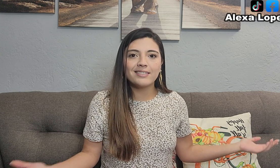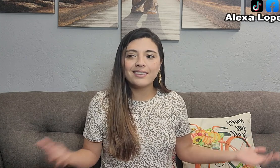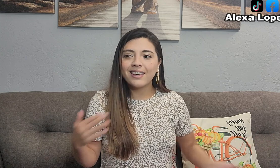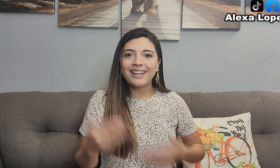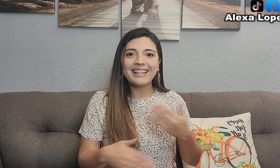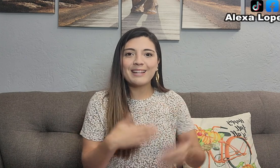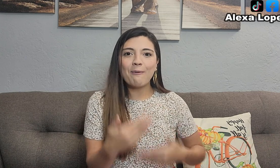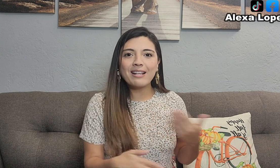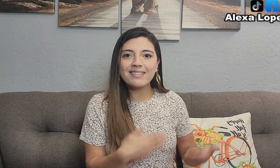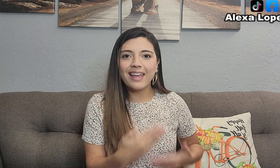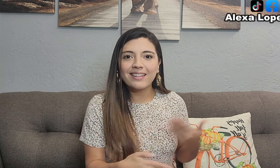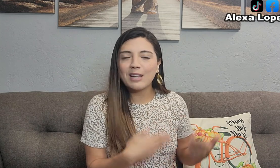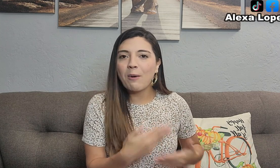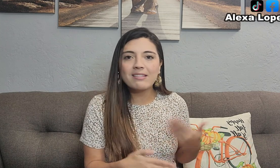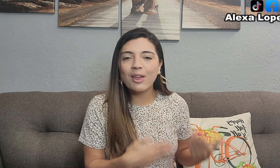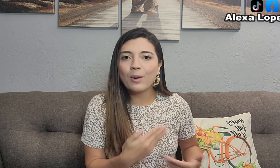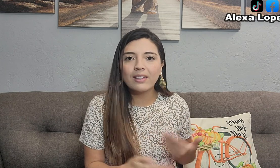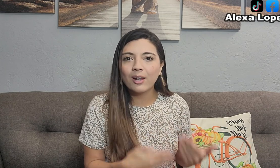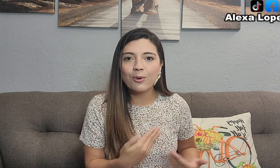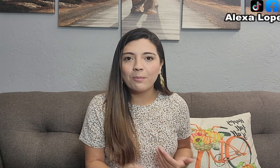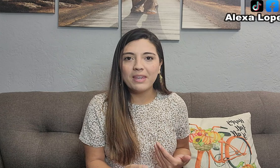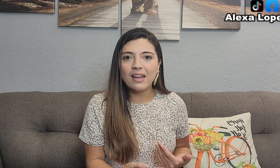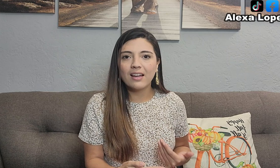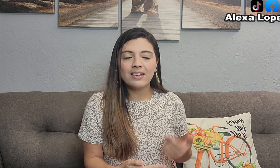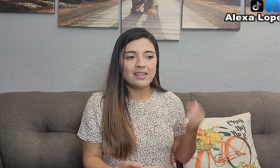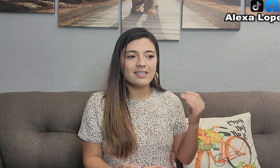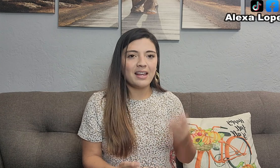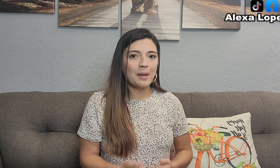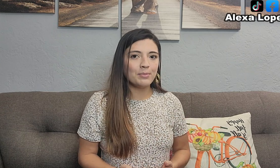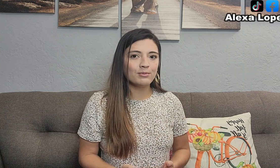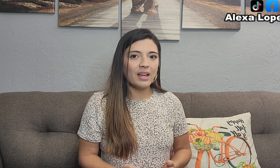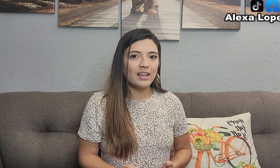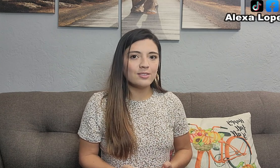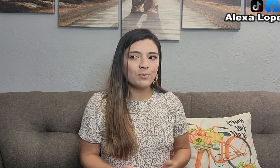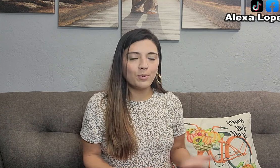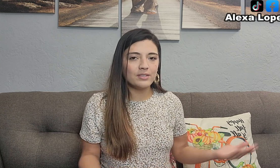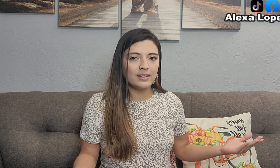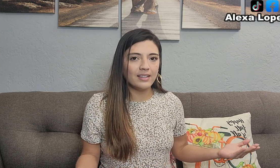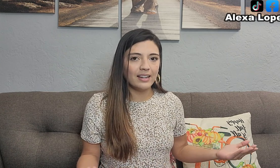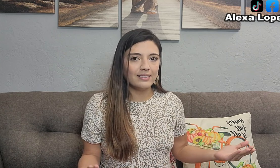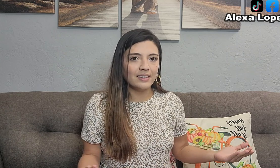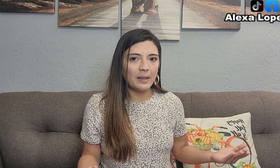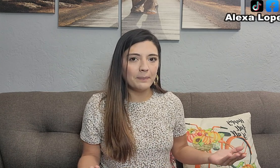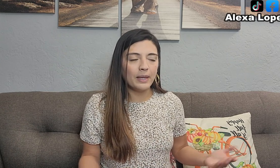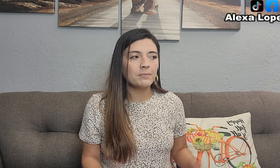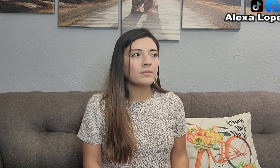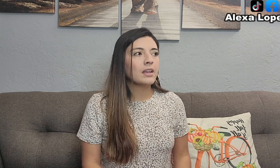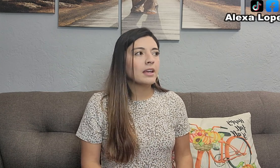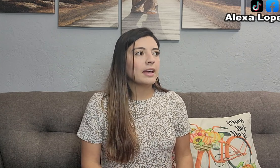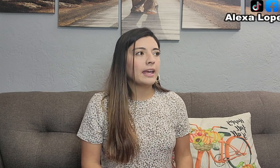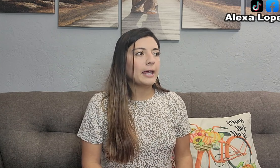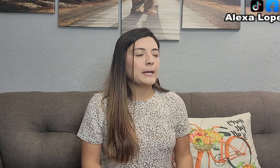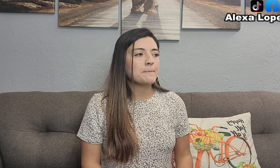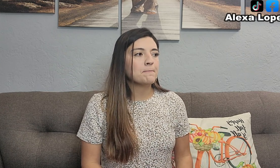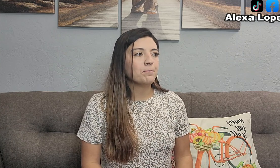que es la base de cualquier economía, y si él le apunta a eso, pues excelente también.